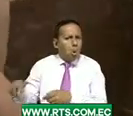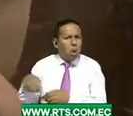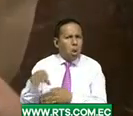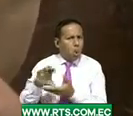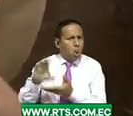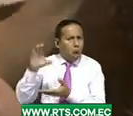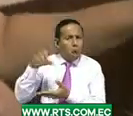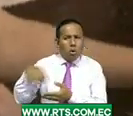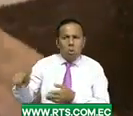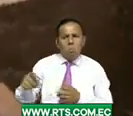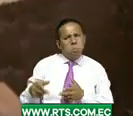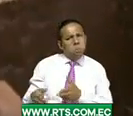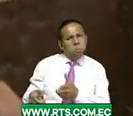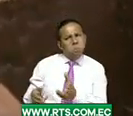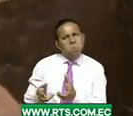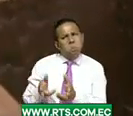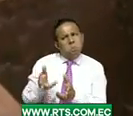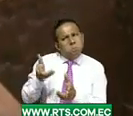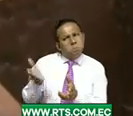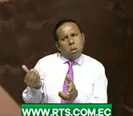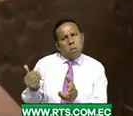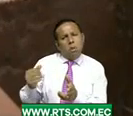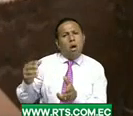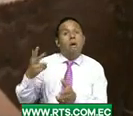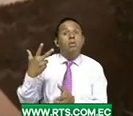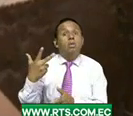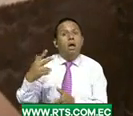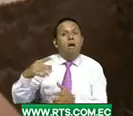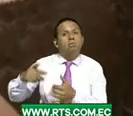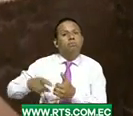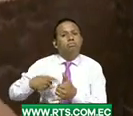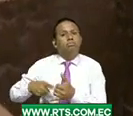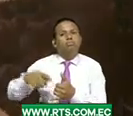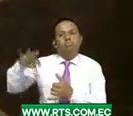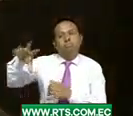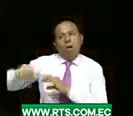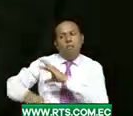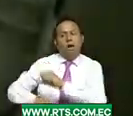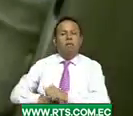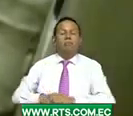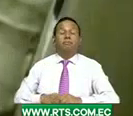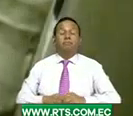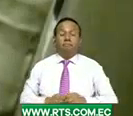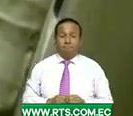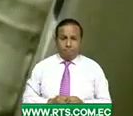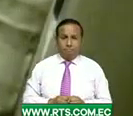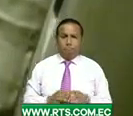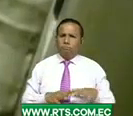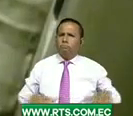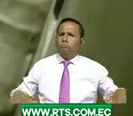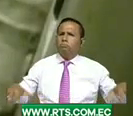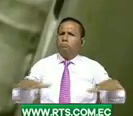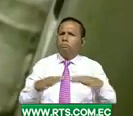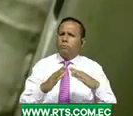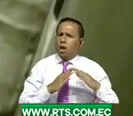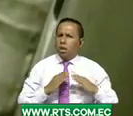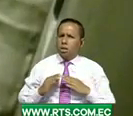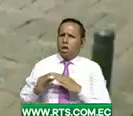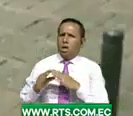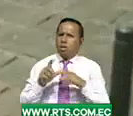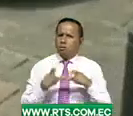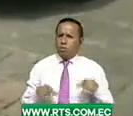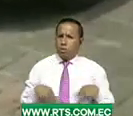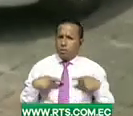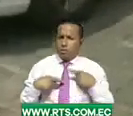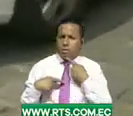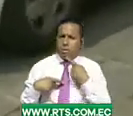colegio. Ahí le sacaron a los tres, le sacaron el teléfono. Los moradores piden más seguridad, explican que